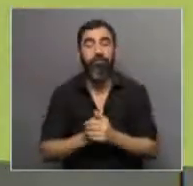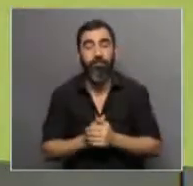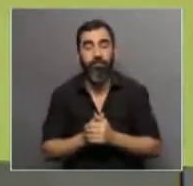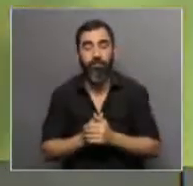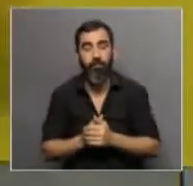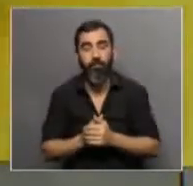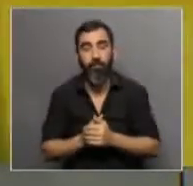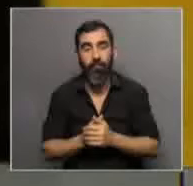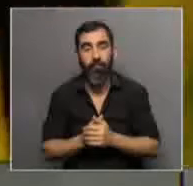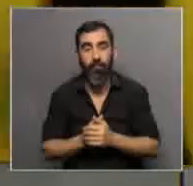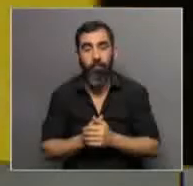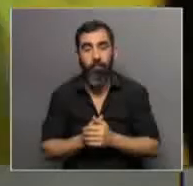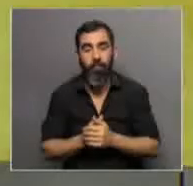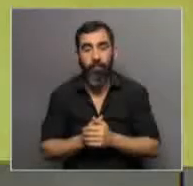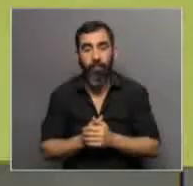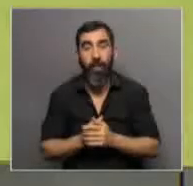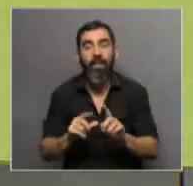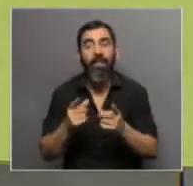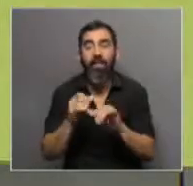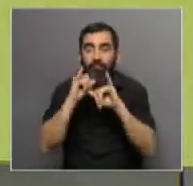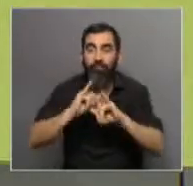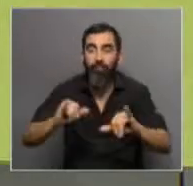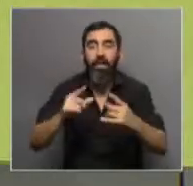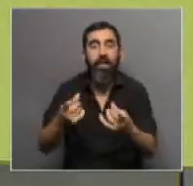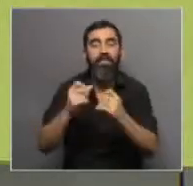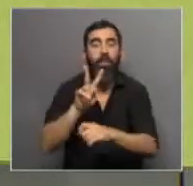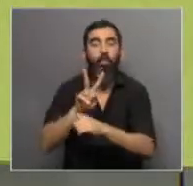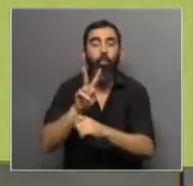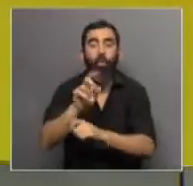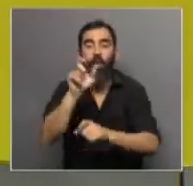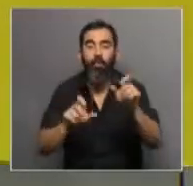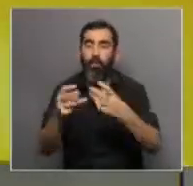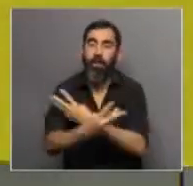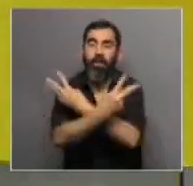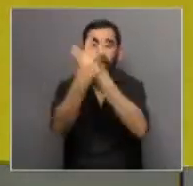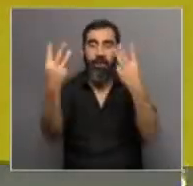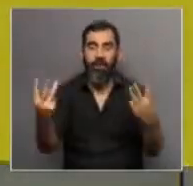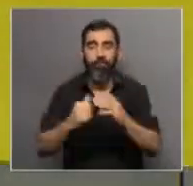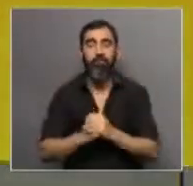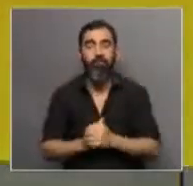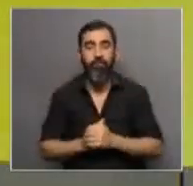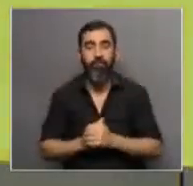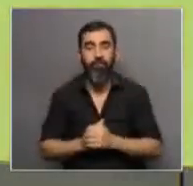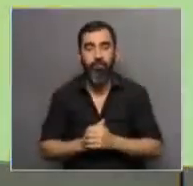la necesidad del control en la población general. Para difundir